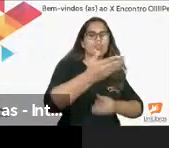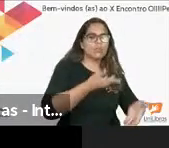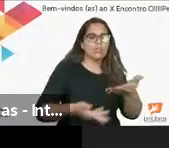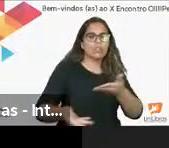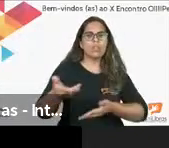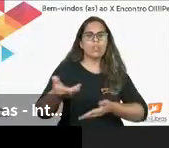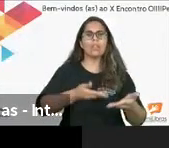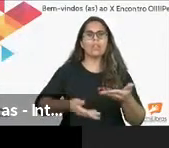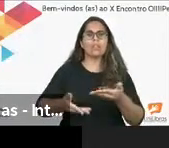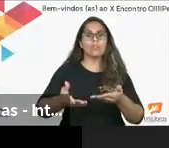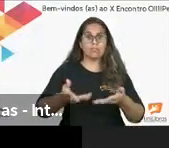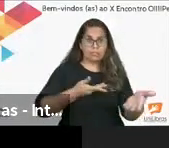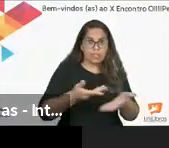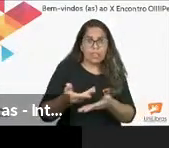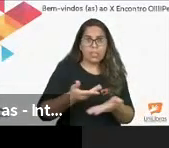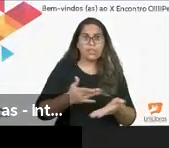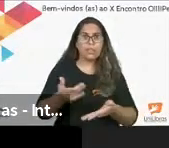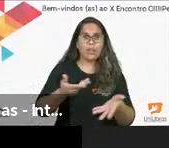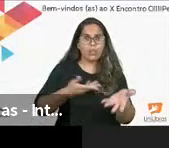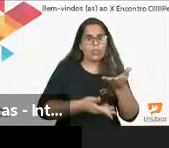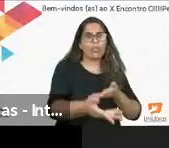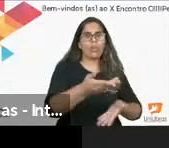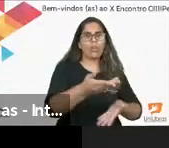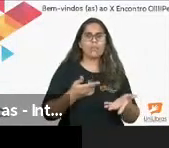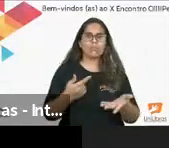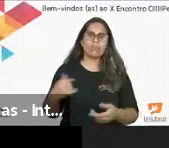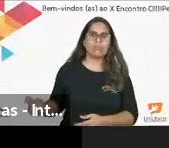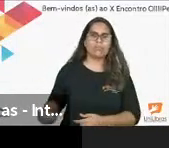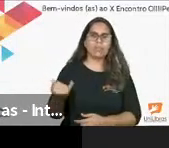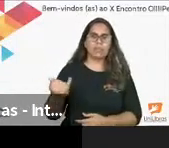la interacción con otro, es relevante.